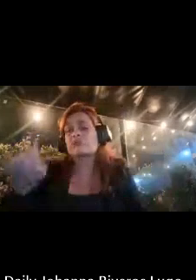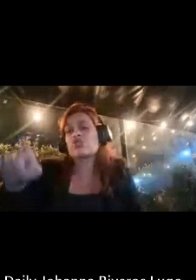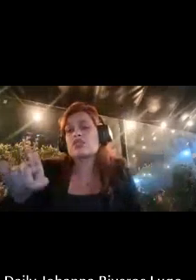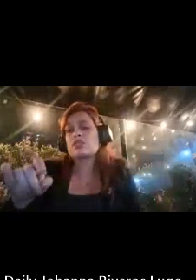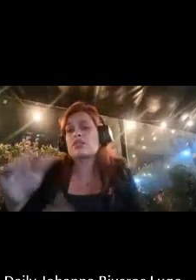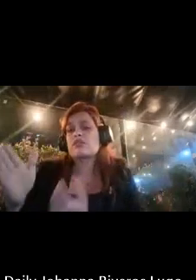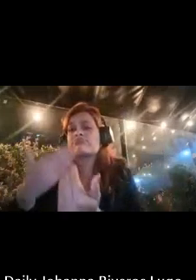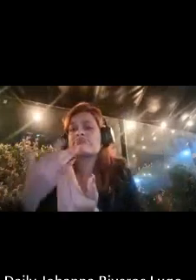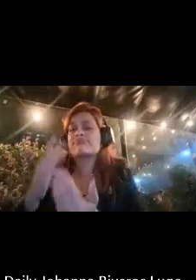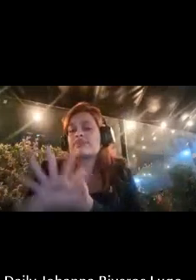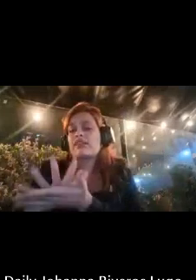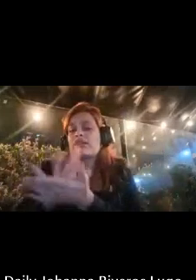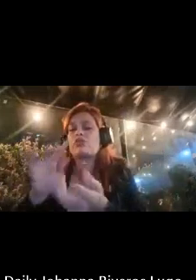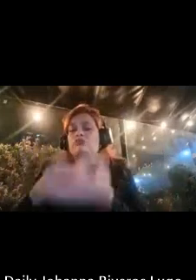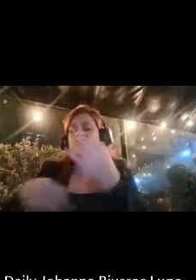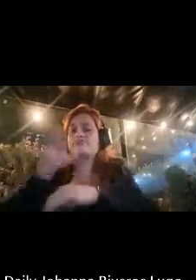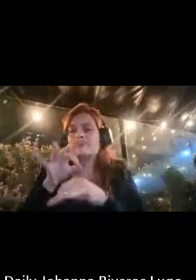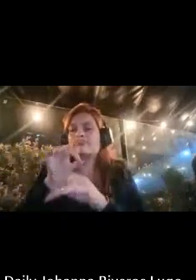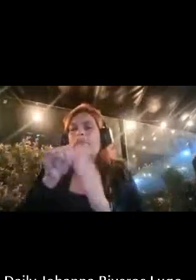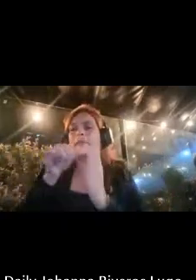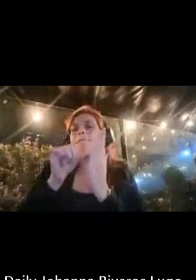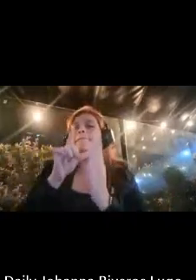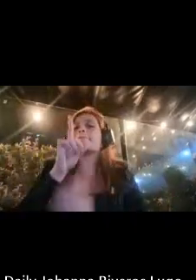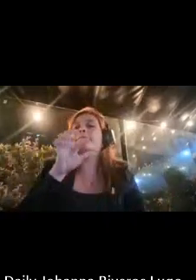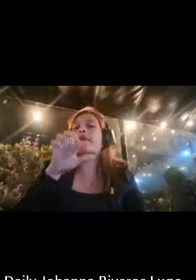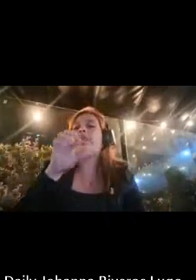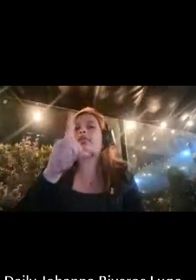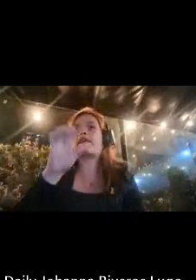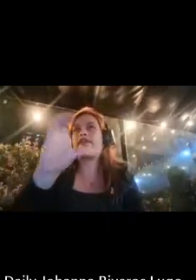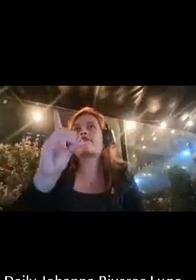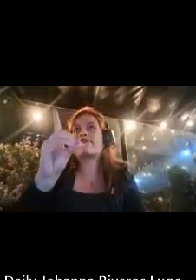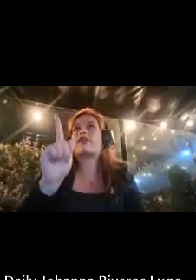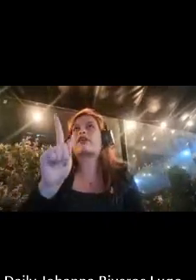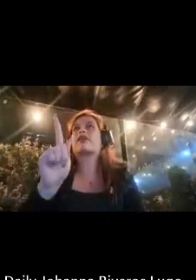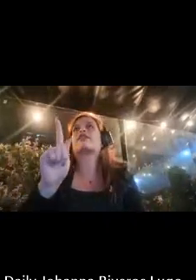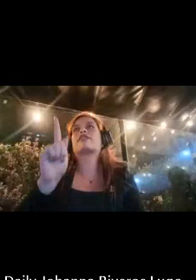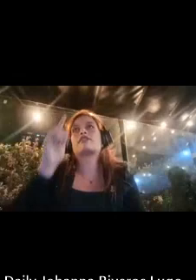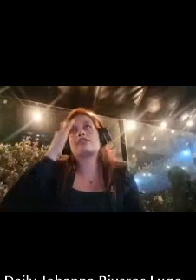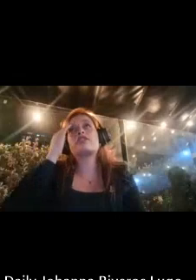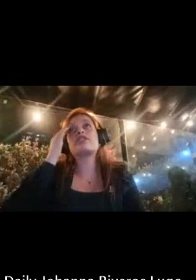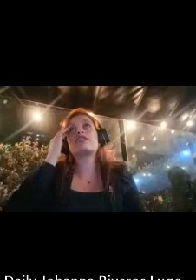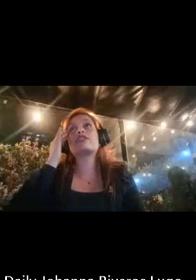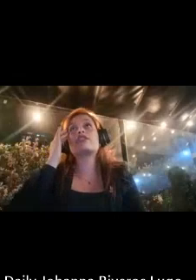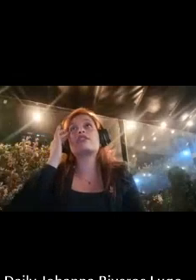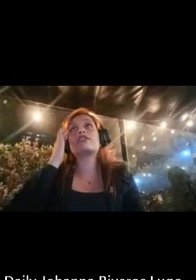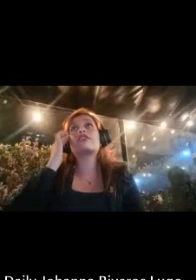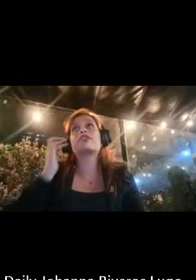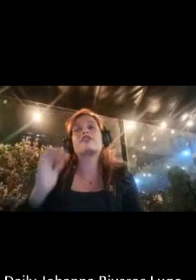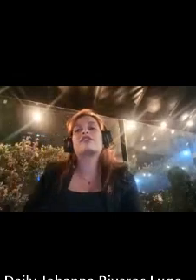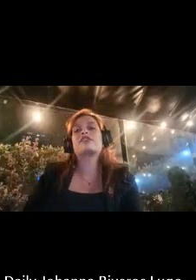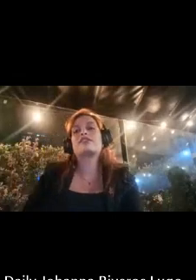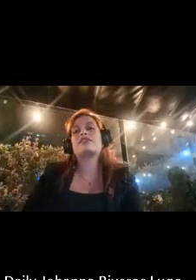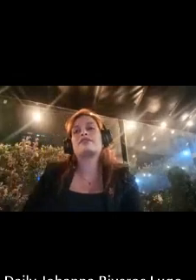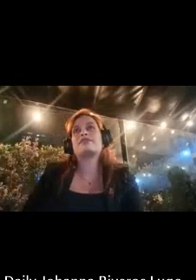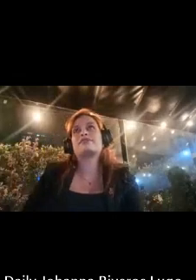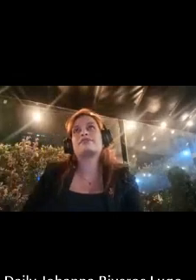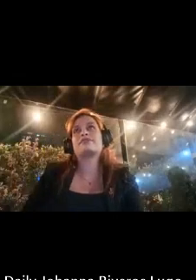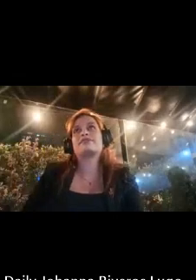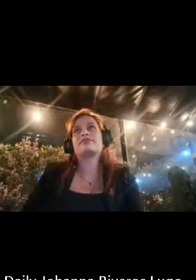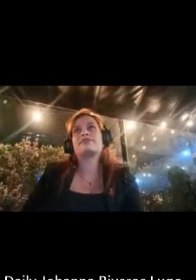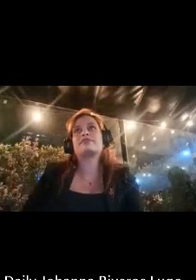Listo, creo que no hay preguntas hasta el momento. Entonces vamos a continuar.